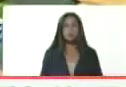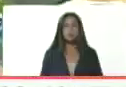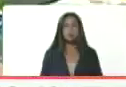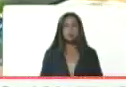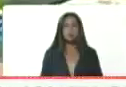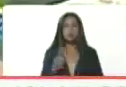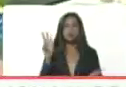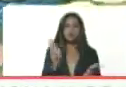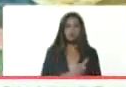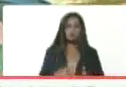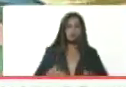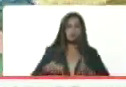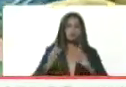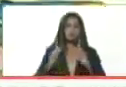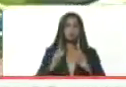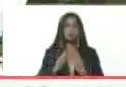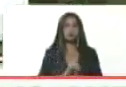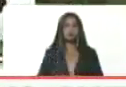complace